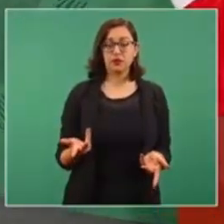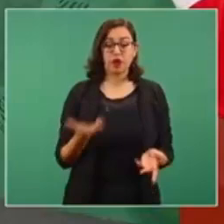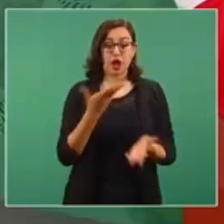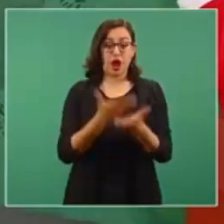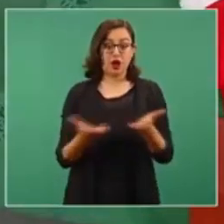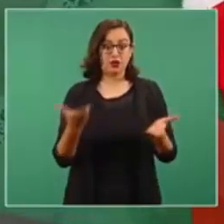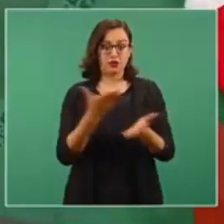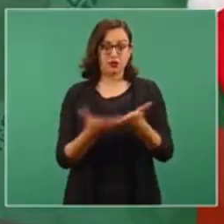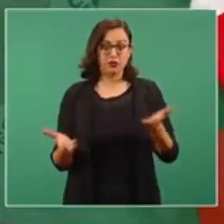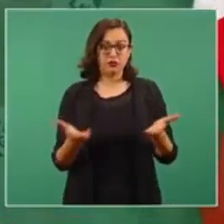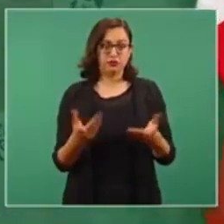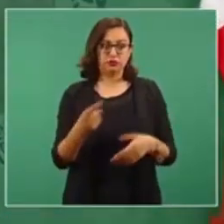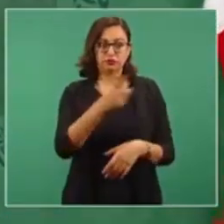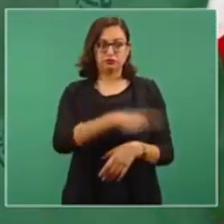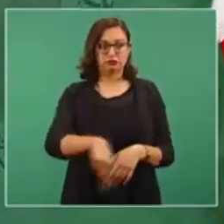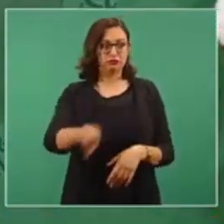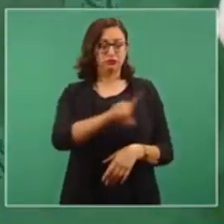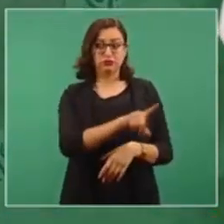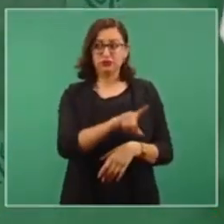oponen a los cambios,